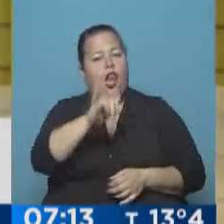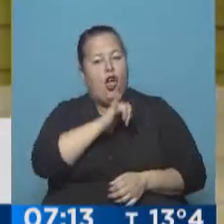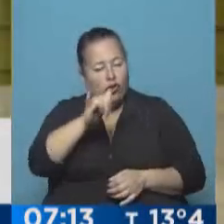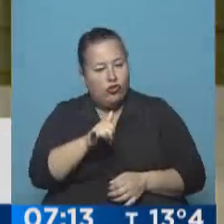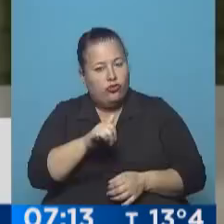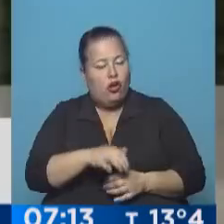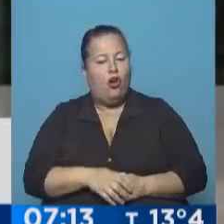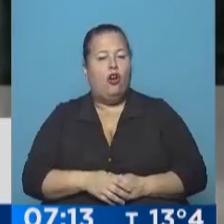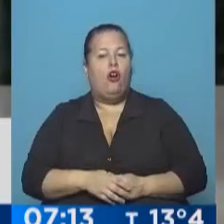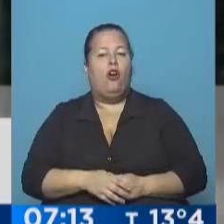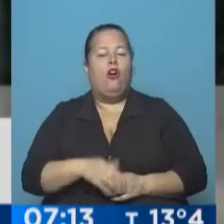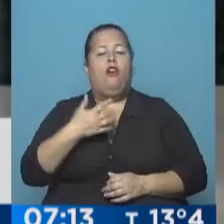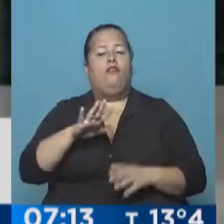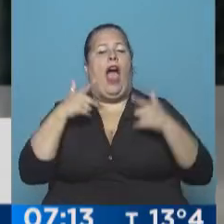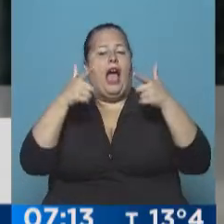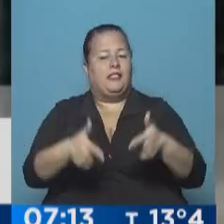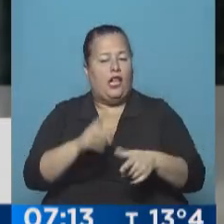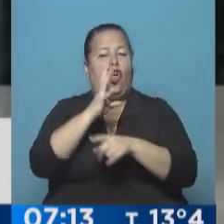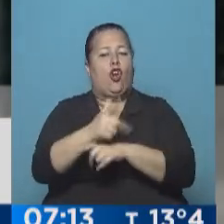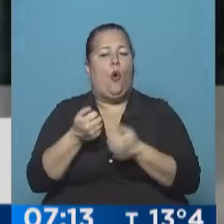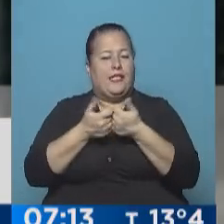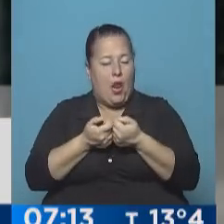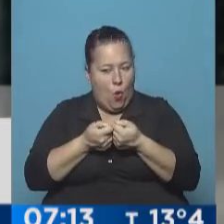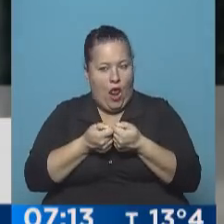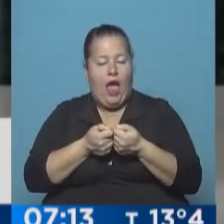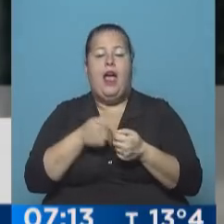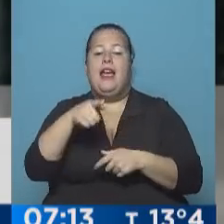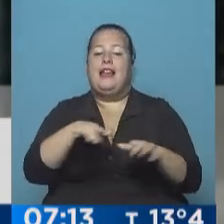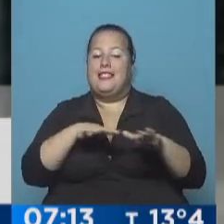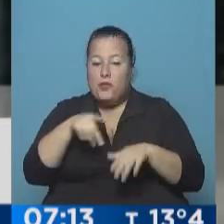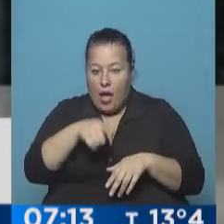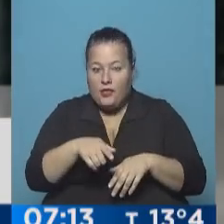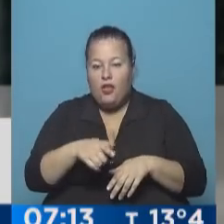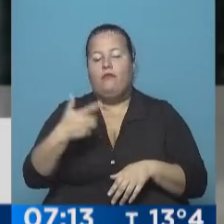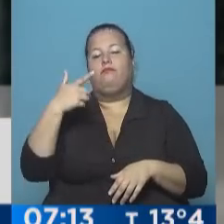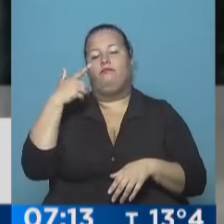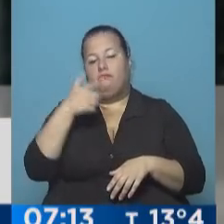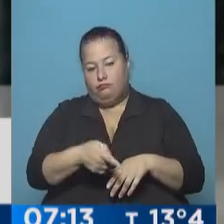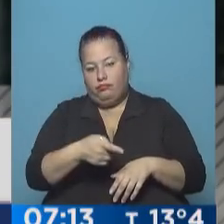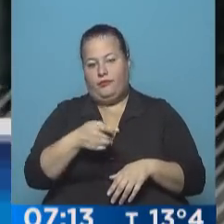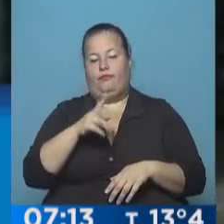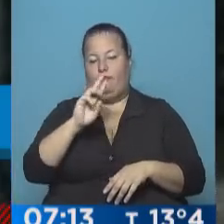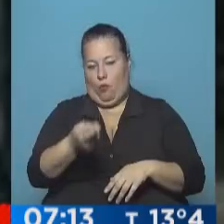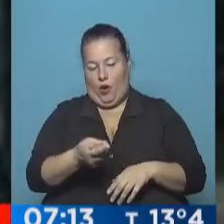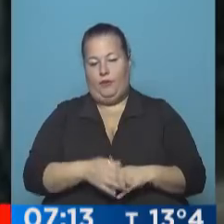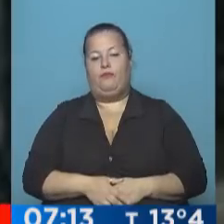que había sido asaltado, que le robaron el celular y en esa circunstancia habría recibido el